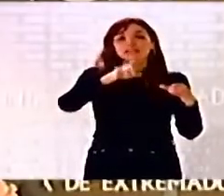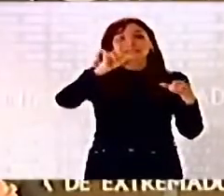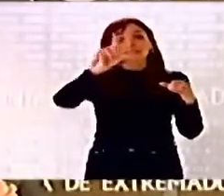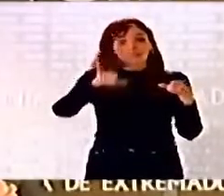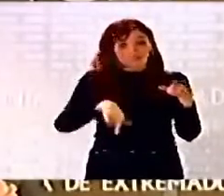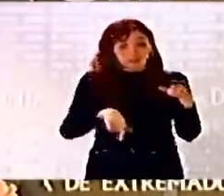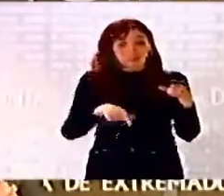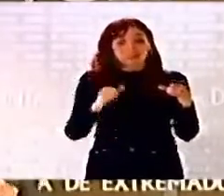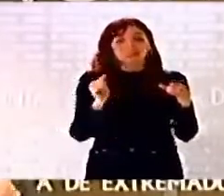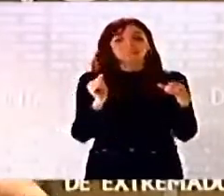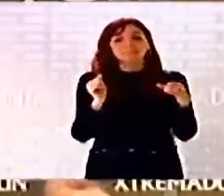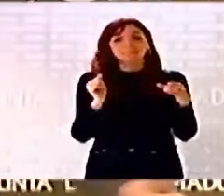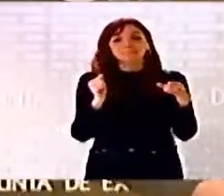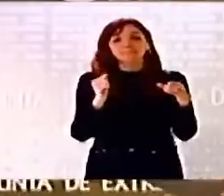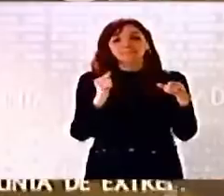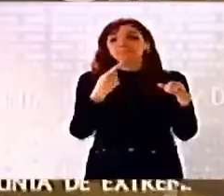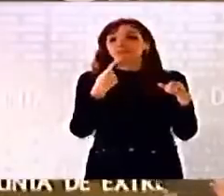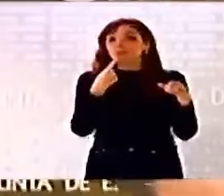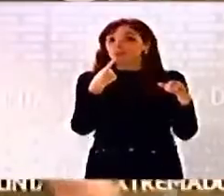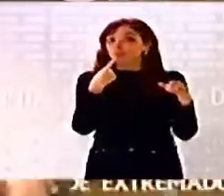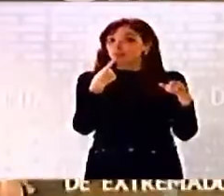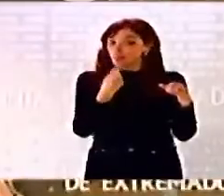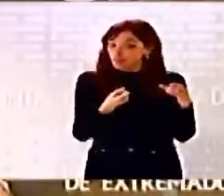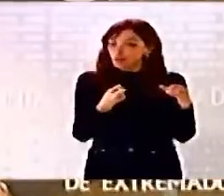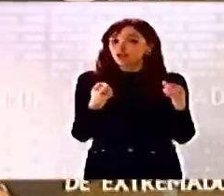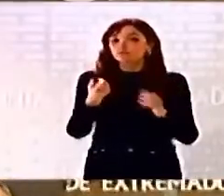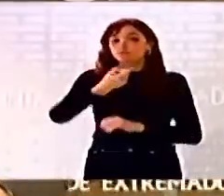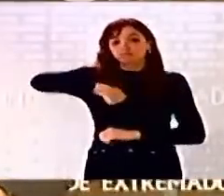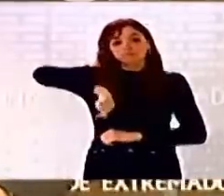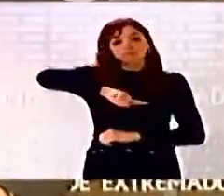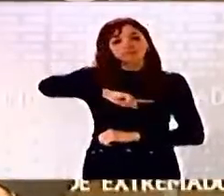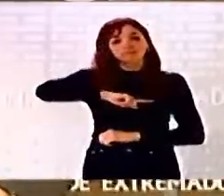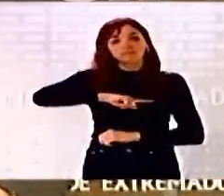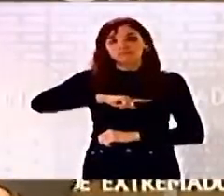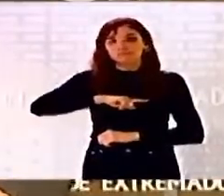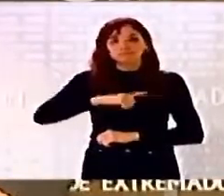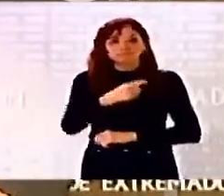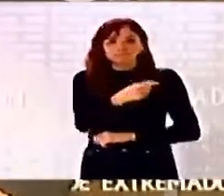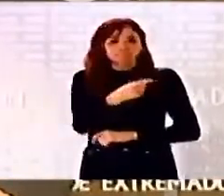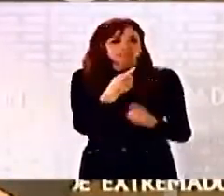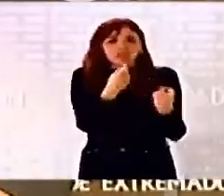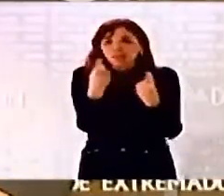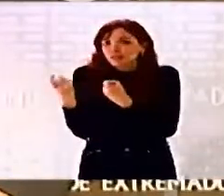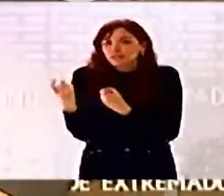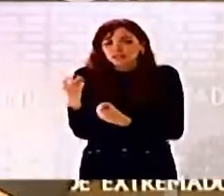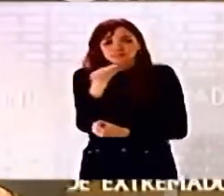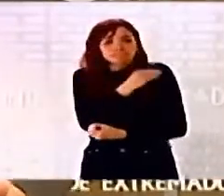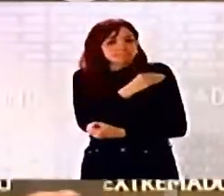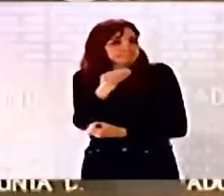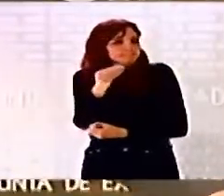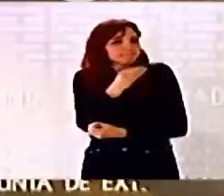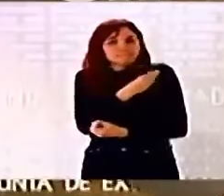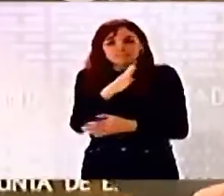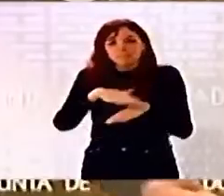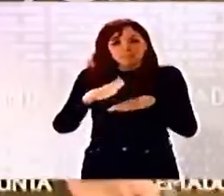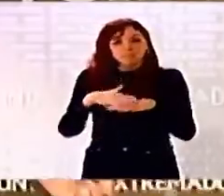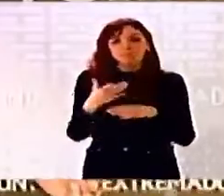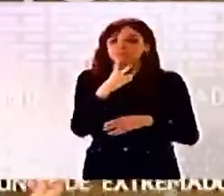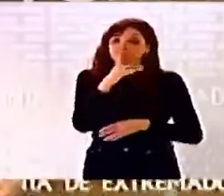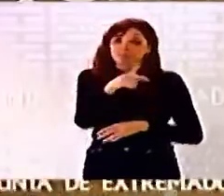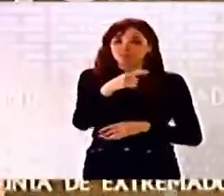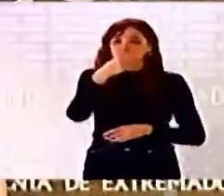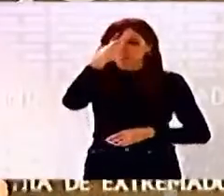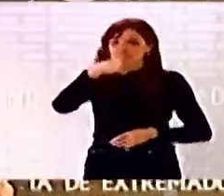y decirles que estamos a su disposición en la elaboración del duelo, que es